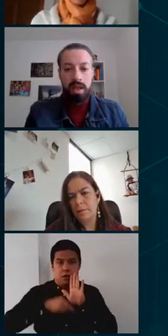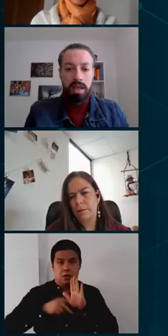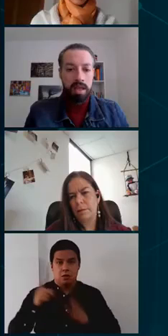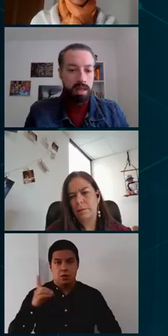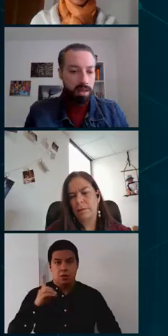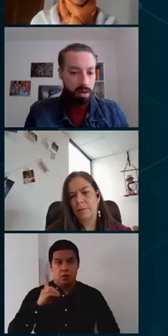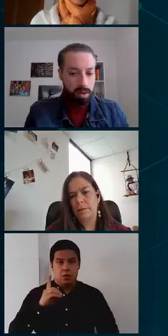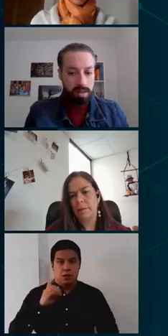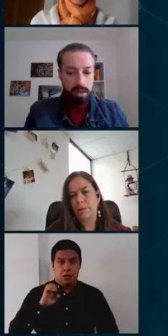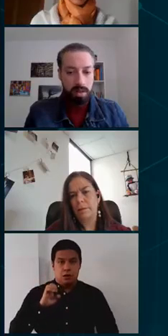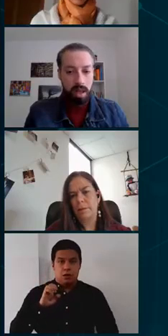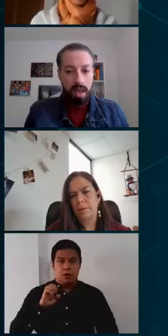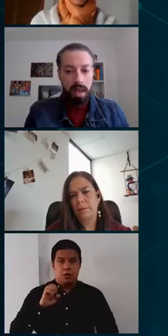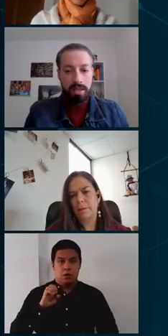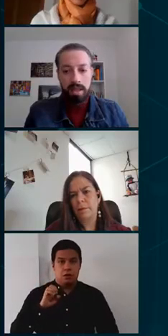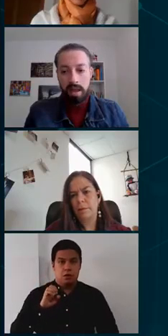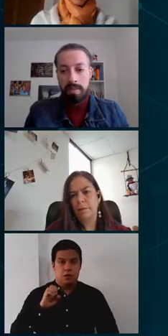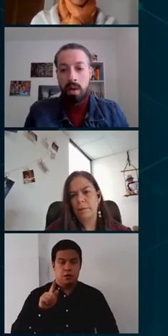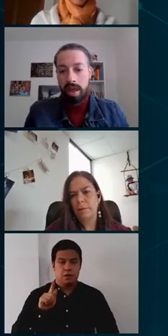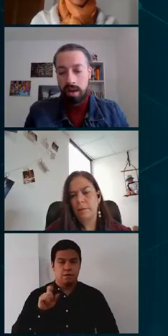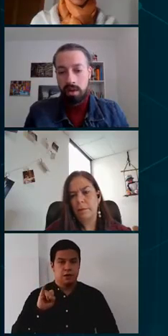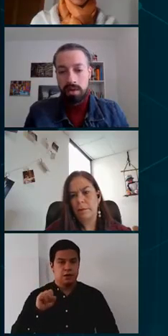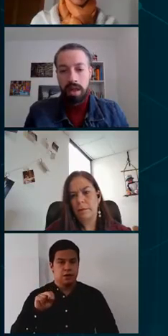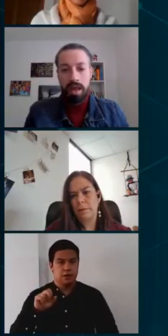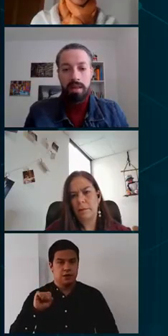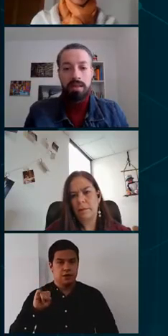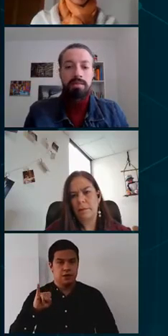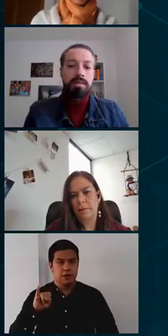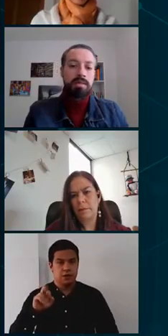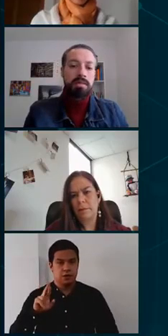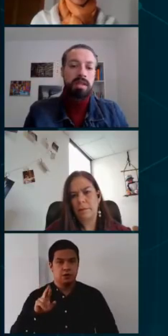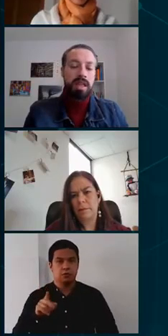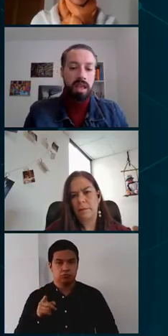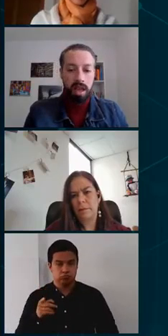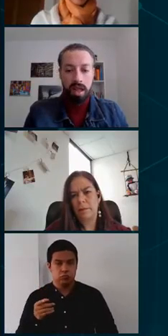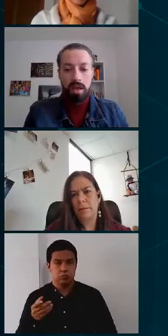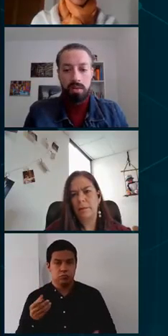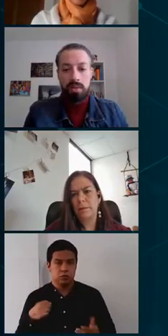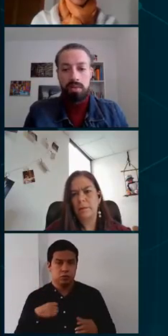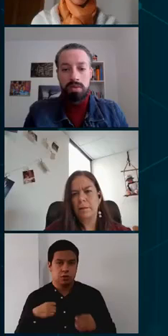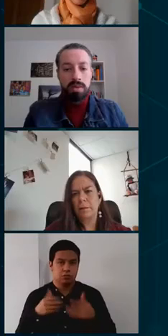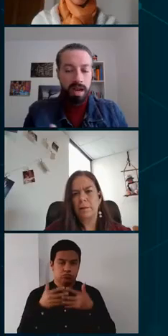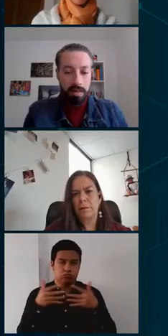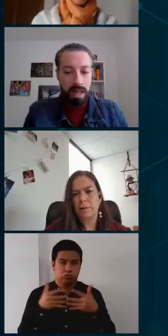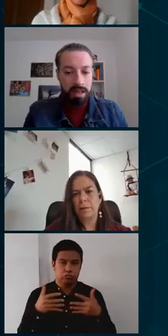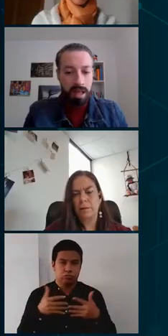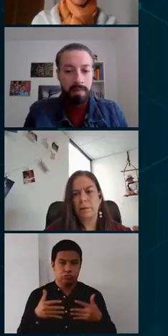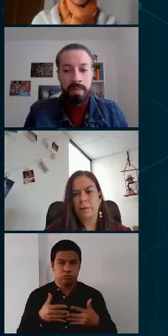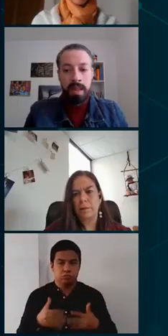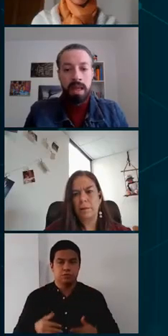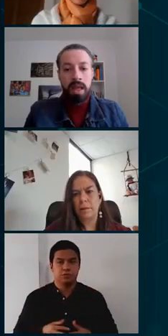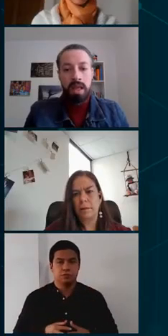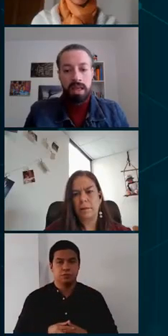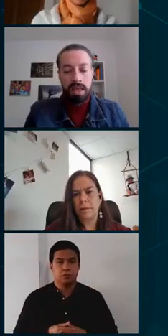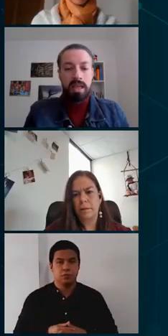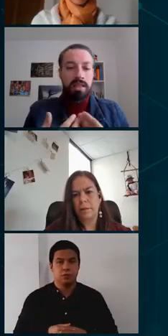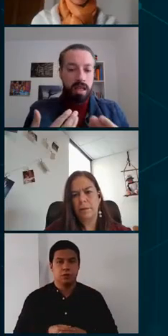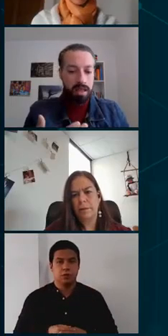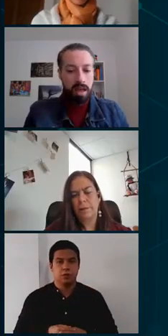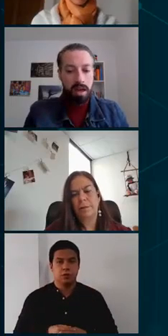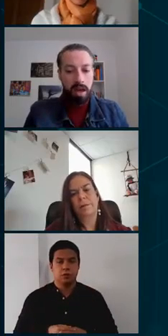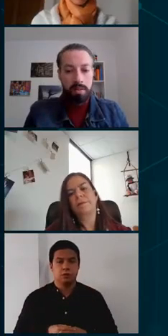ideo y dentro de ese modelo se tiene una herramienta